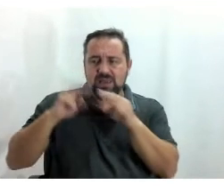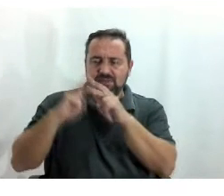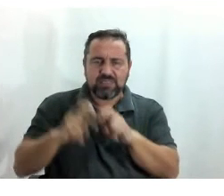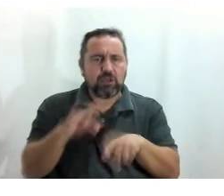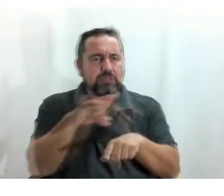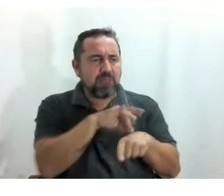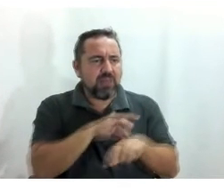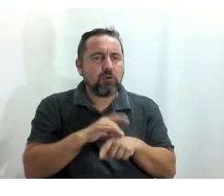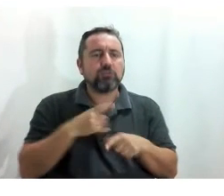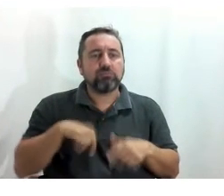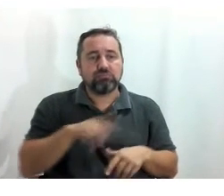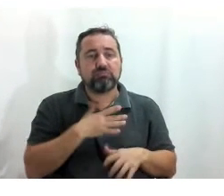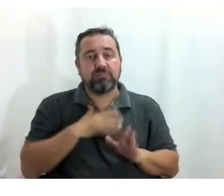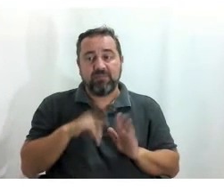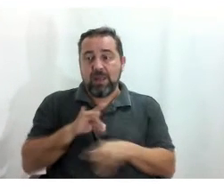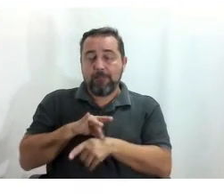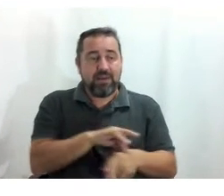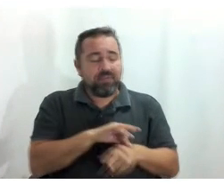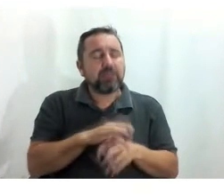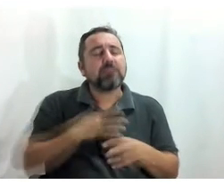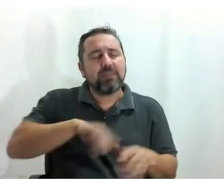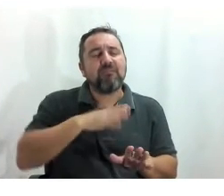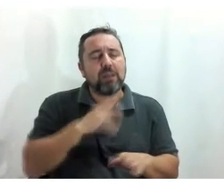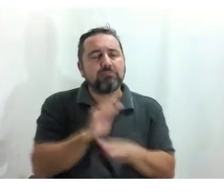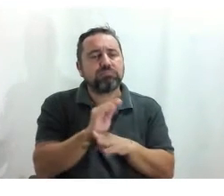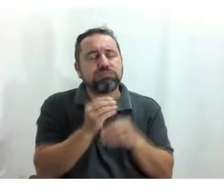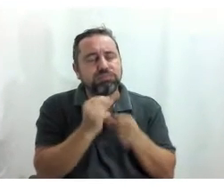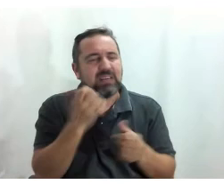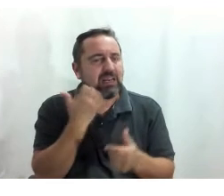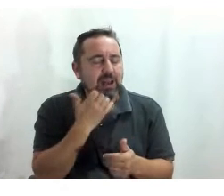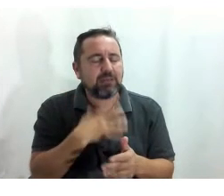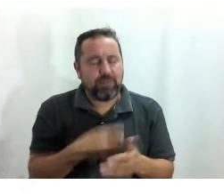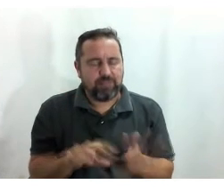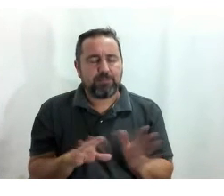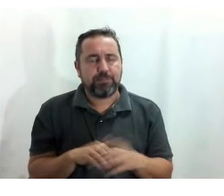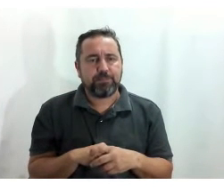médicos y pacientes lograremos encontrar la cura para las enfermedades raras.